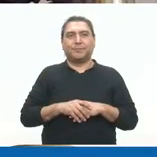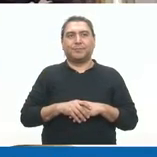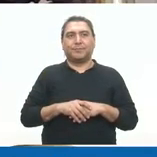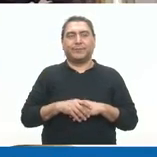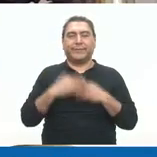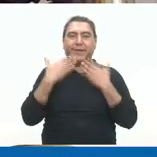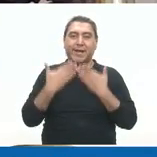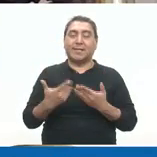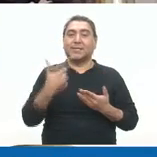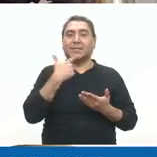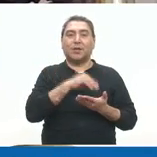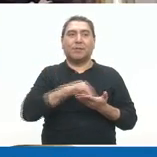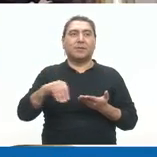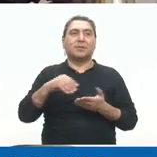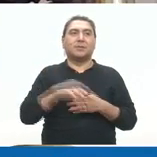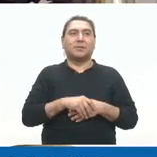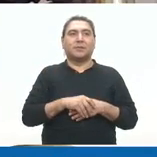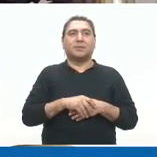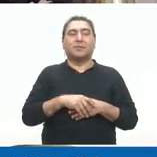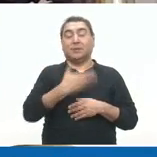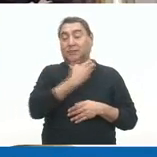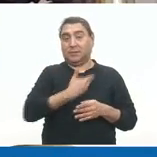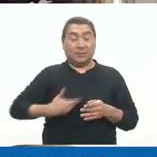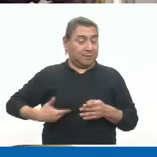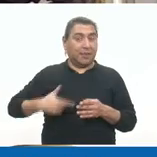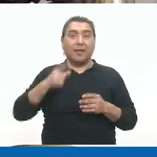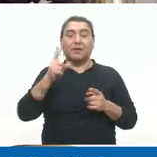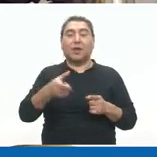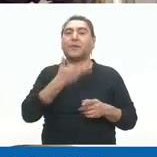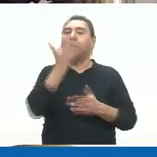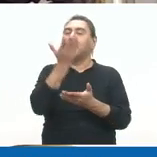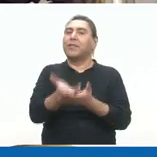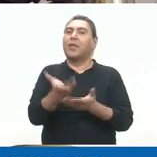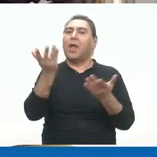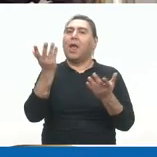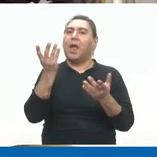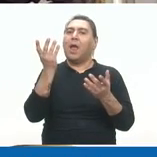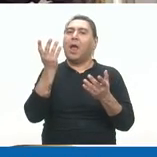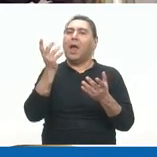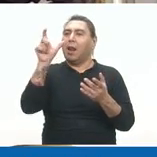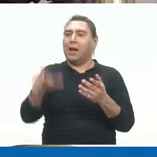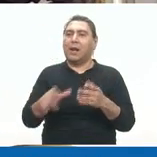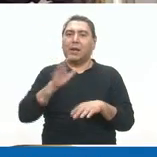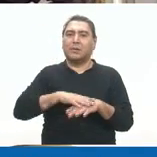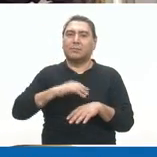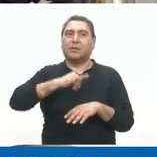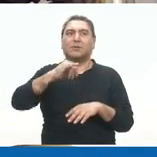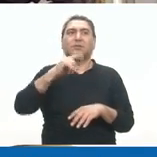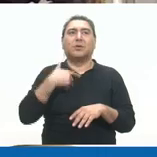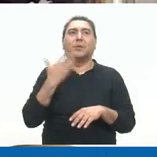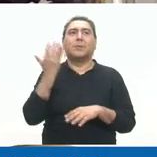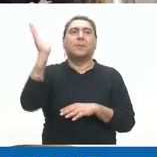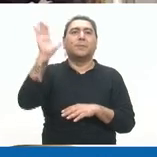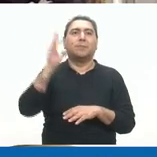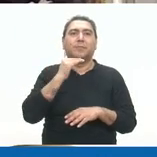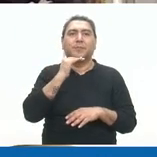Gracias, presidente. Le estaba solicitando el miembro informante la palabra, o sea que...